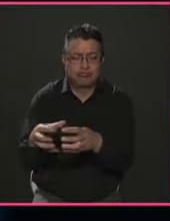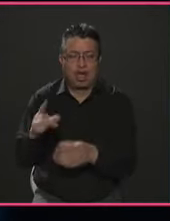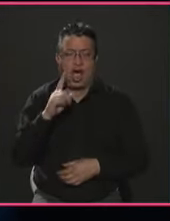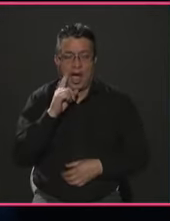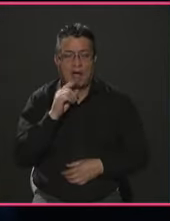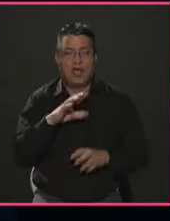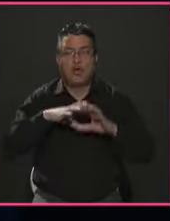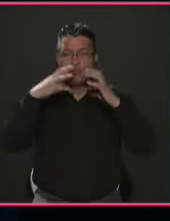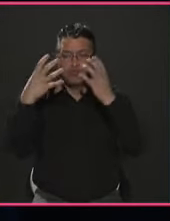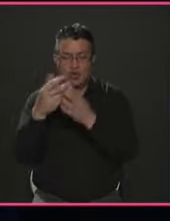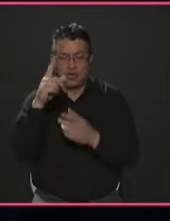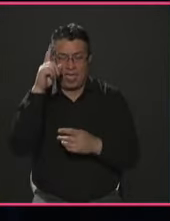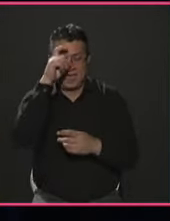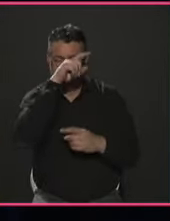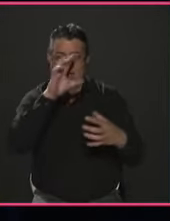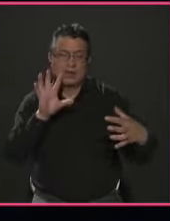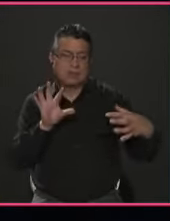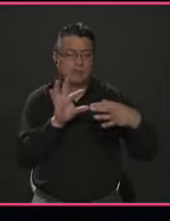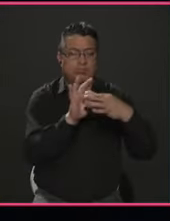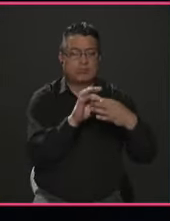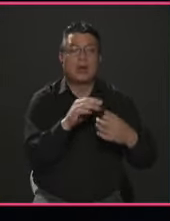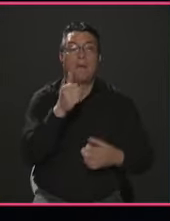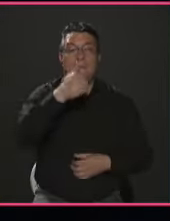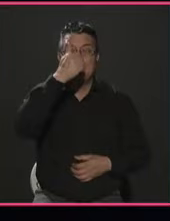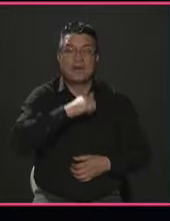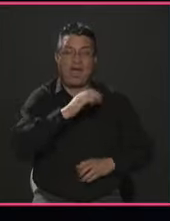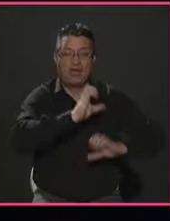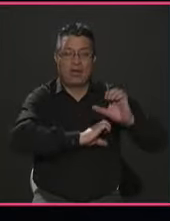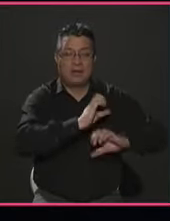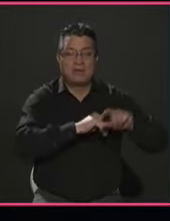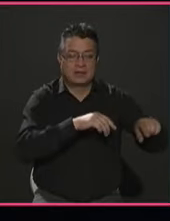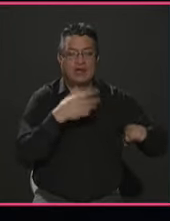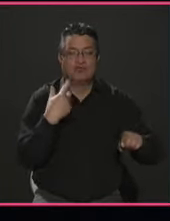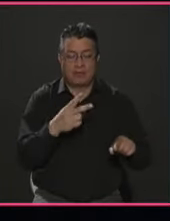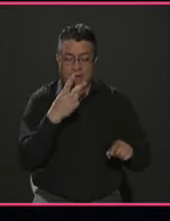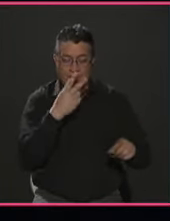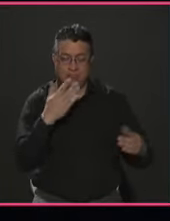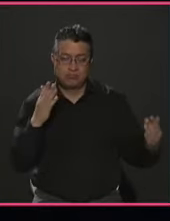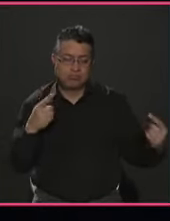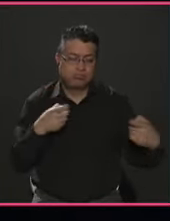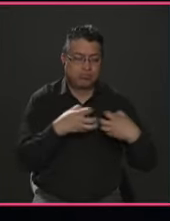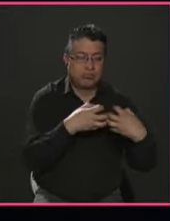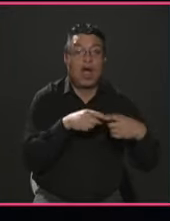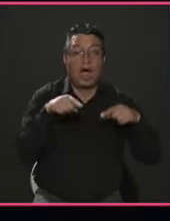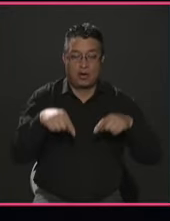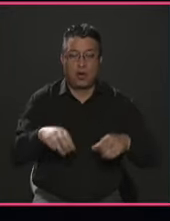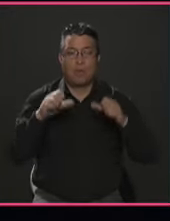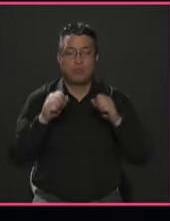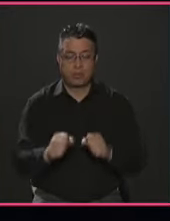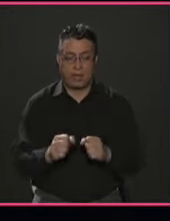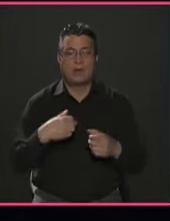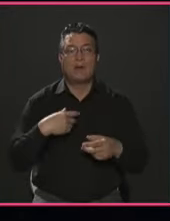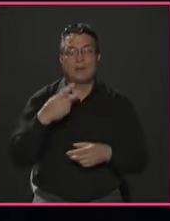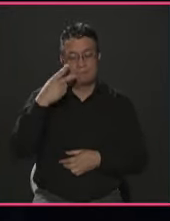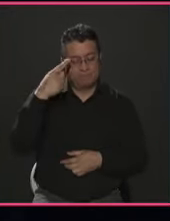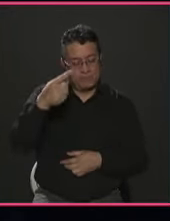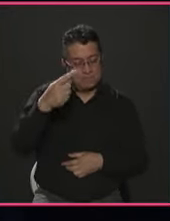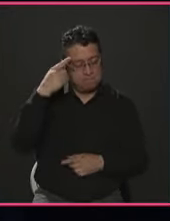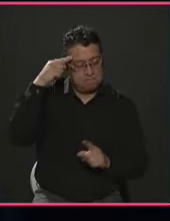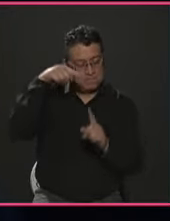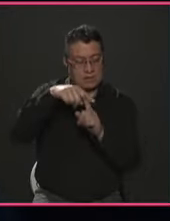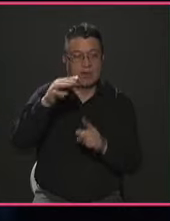mucho dialogar con el actor privado como hemos visto en el último tiempo aquí lo podemos hacer de cara al país